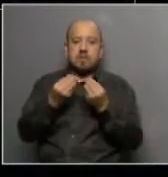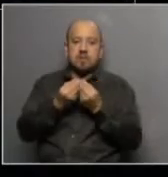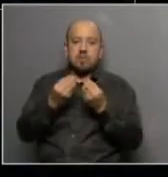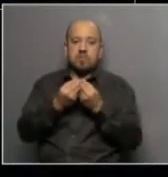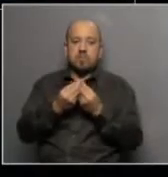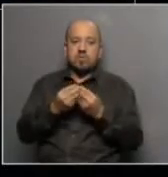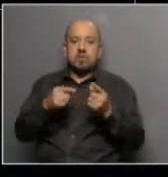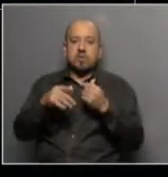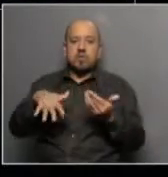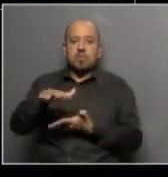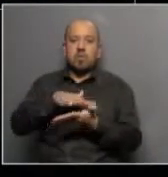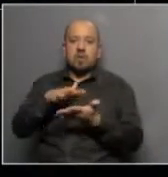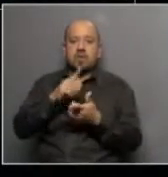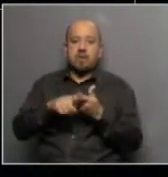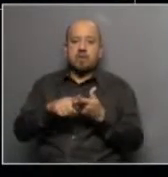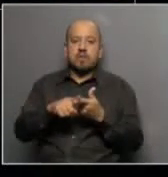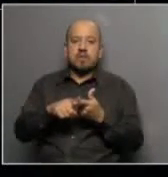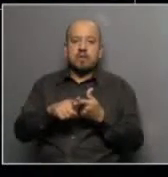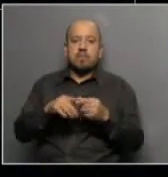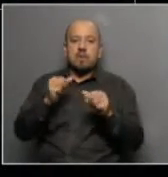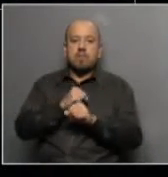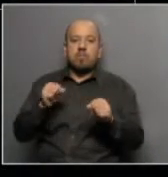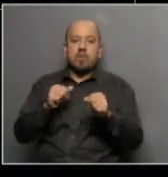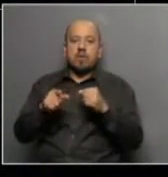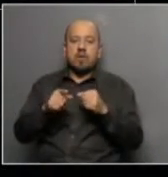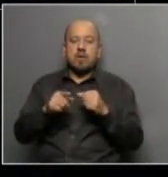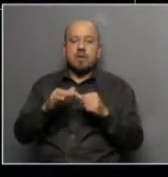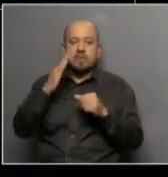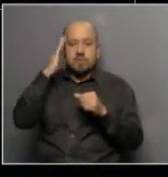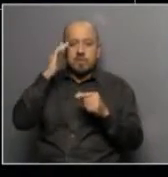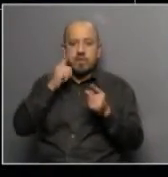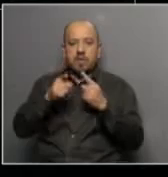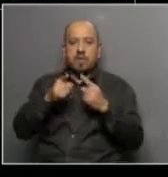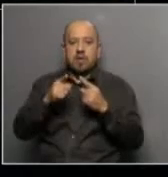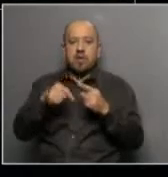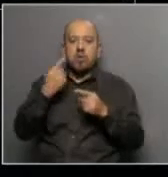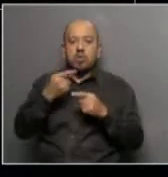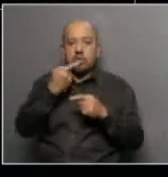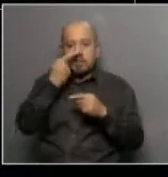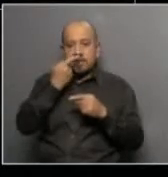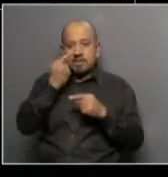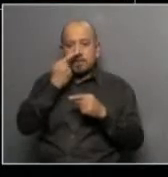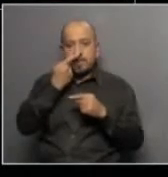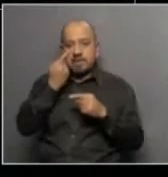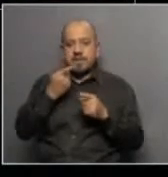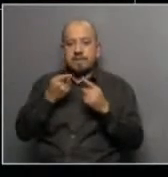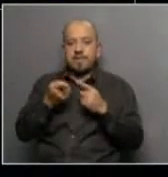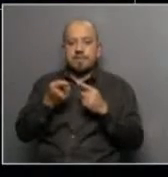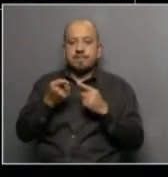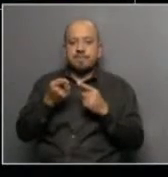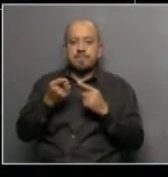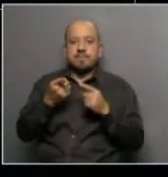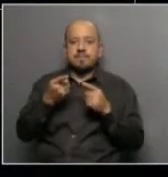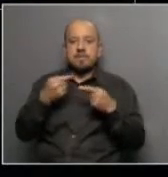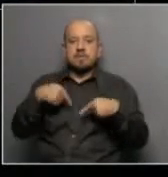las áreas centrales como para poder seguir desificando así. Un dato interesante,